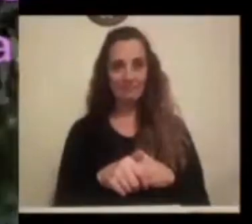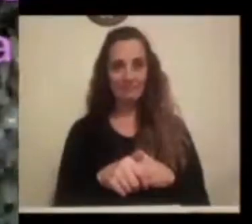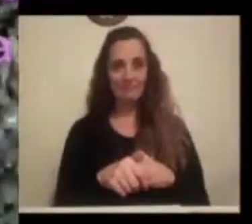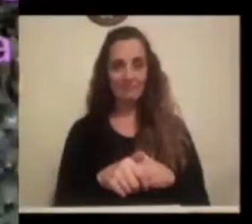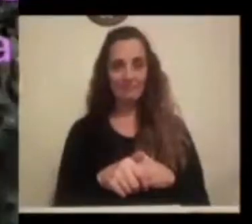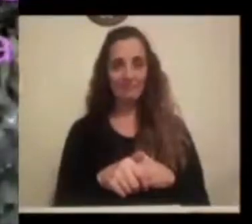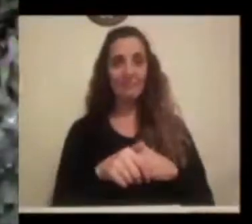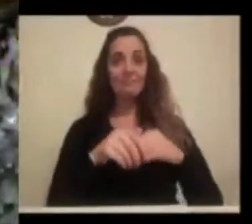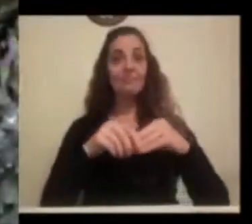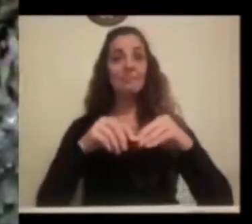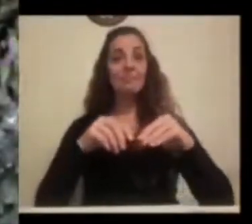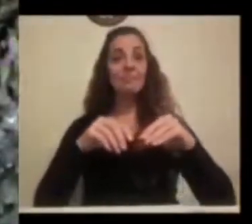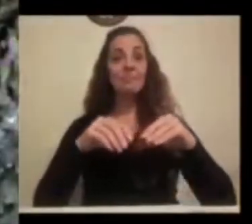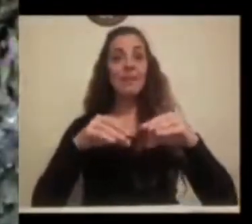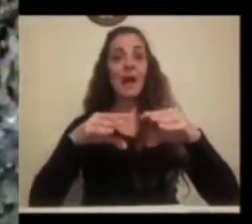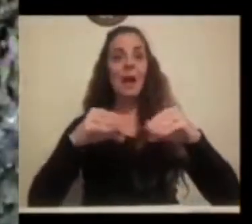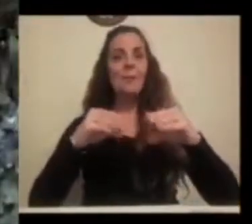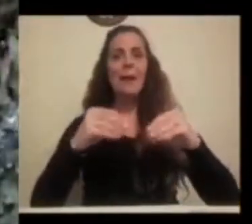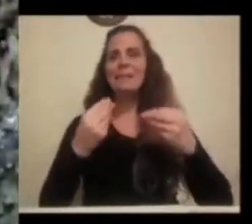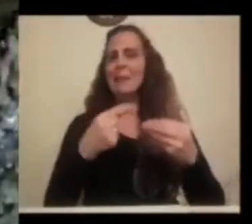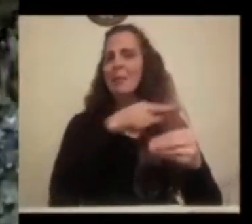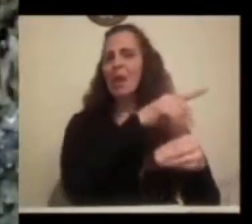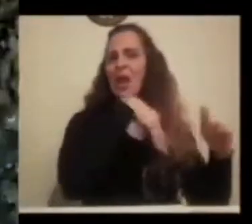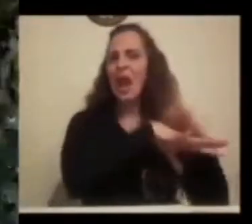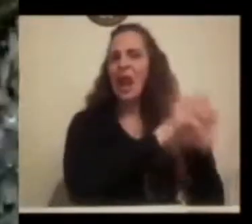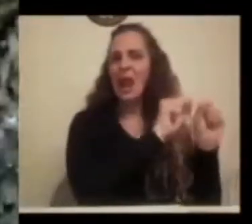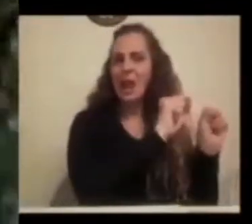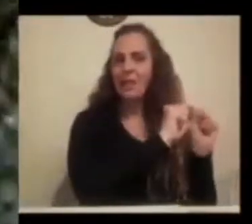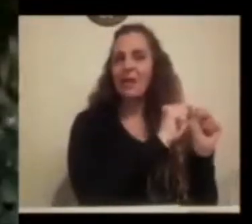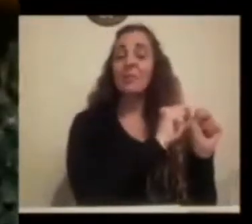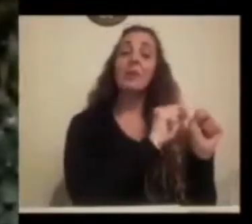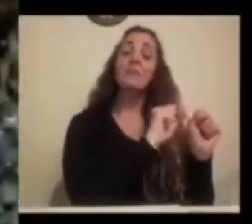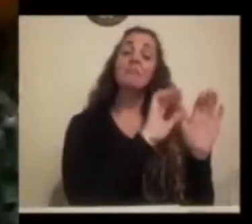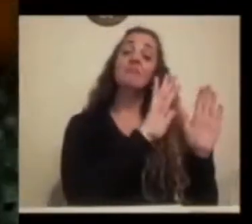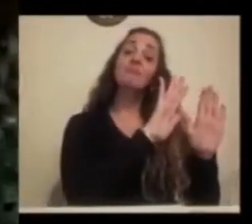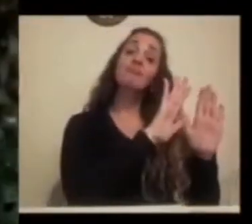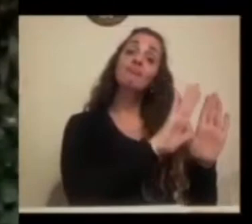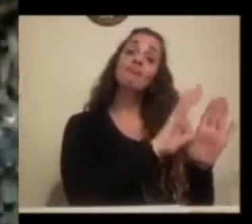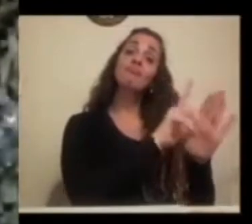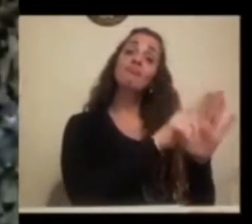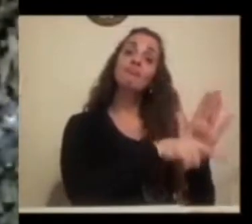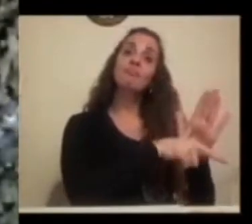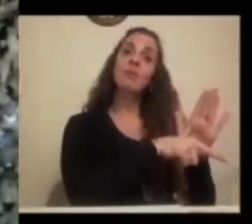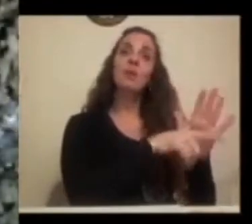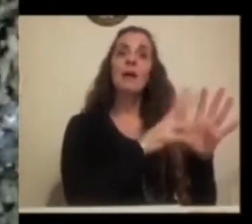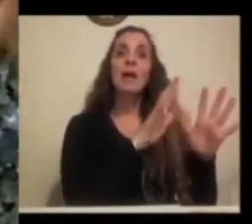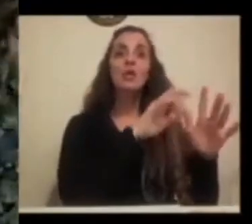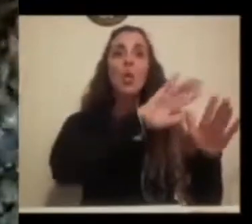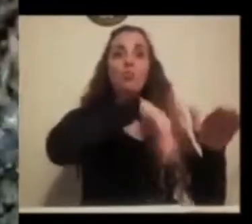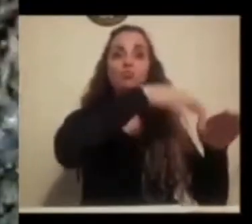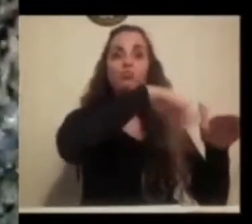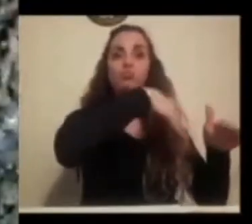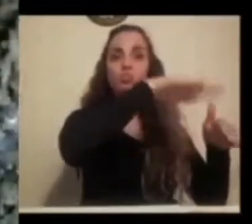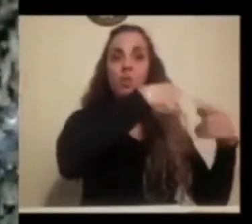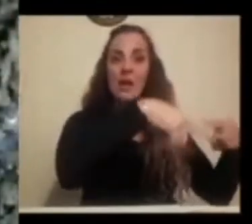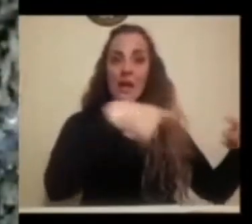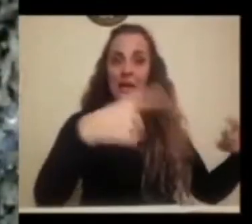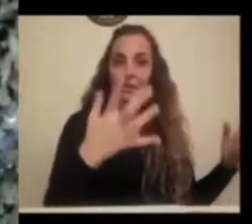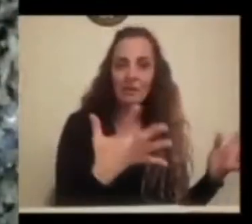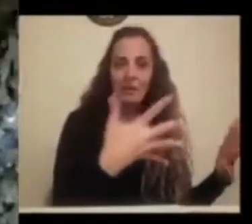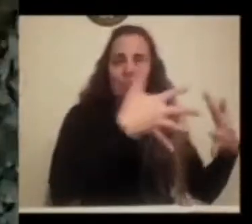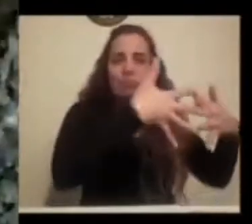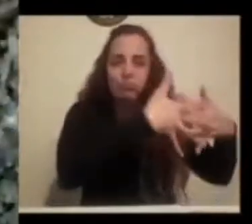empezamos a estirar con palote. ¿Sí? La masa queda, va a la heladera para que descanse y se termina de integrar